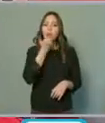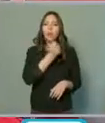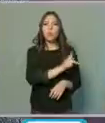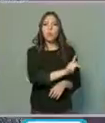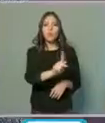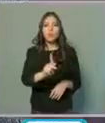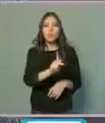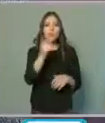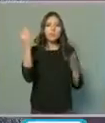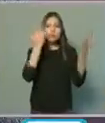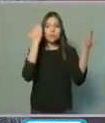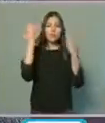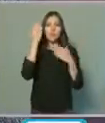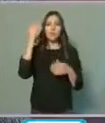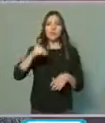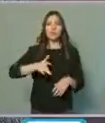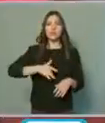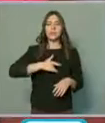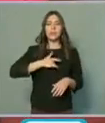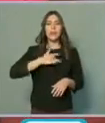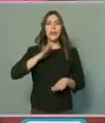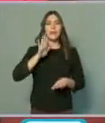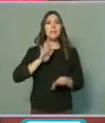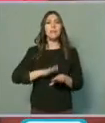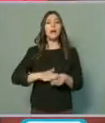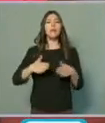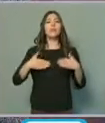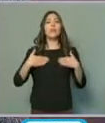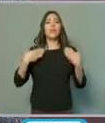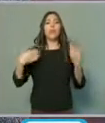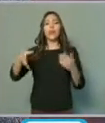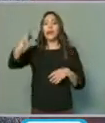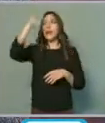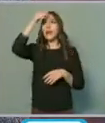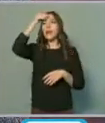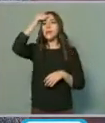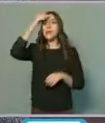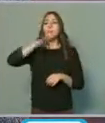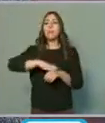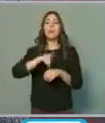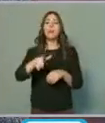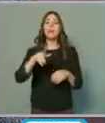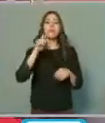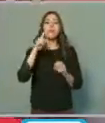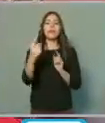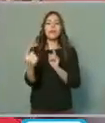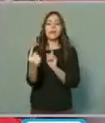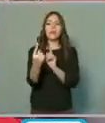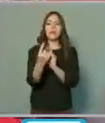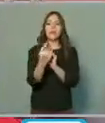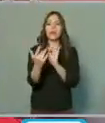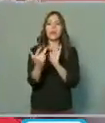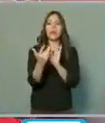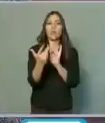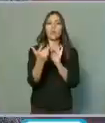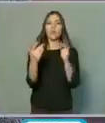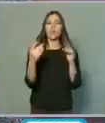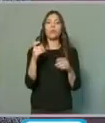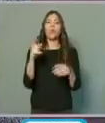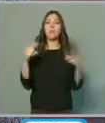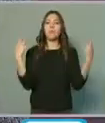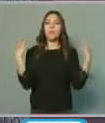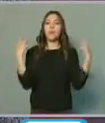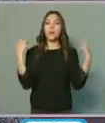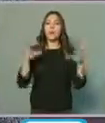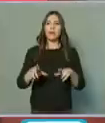estudiantes, te sentías mucho más en confianza y aprendías mucho más cuando tenías esta apertura también con el profesor, cuando no